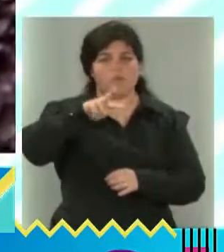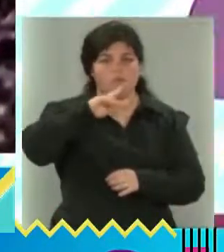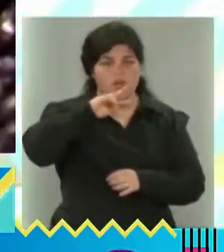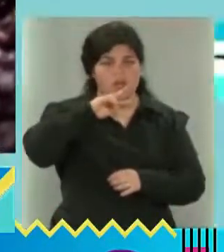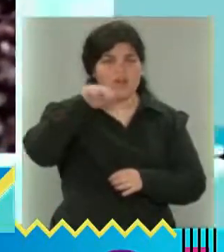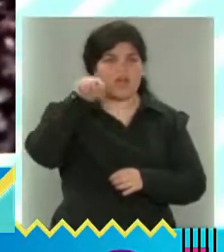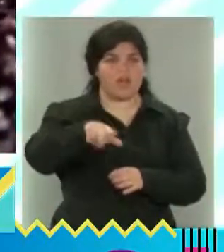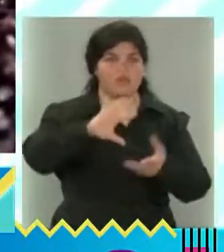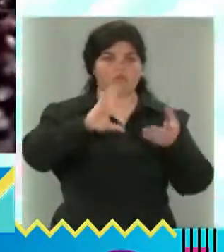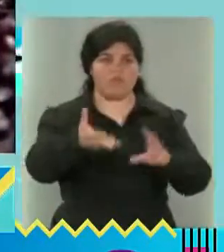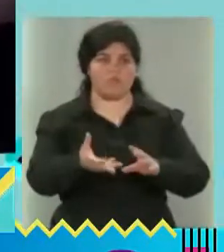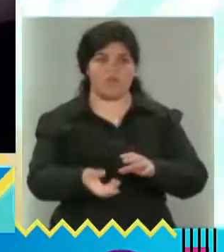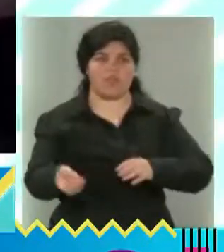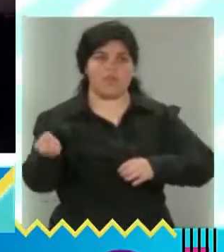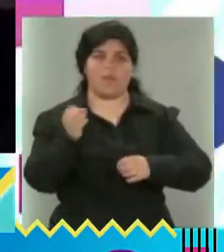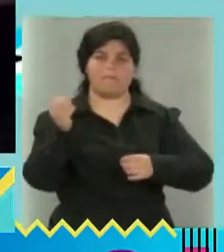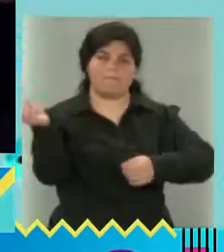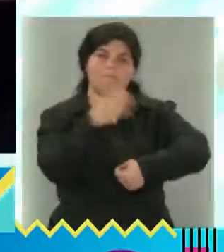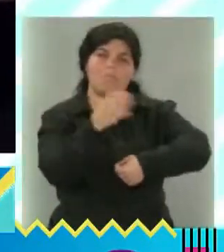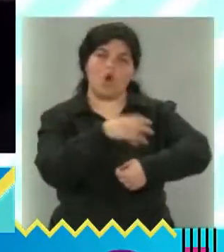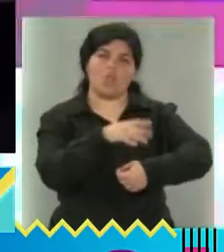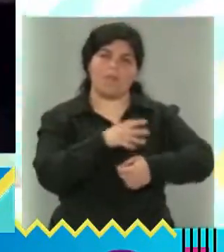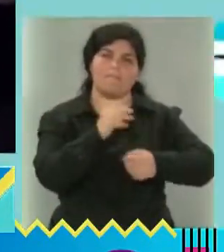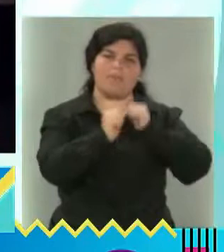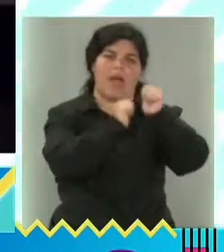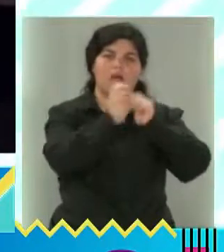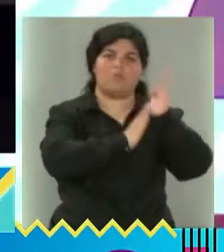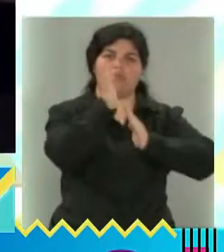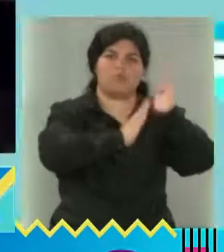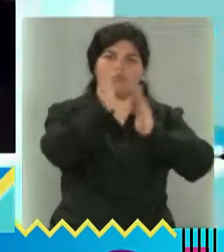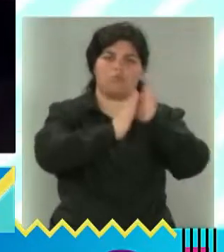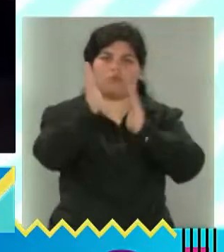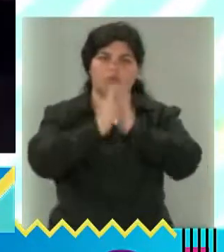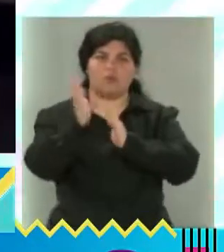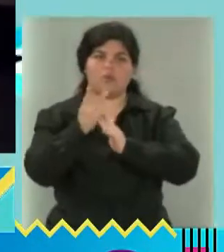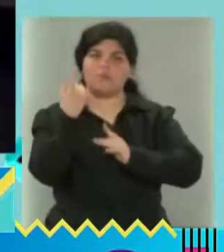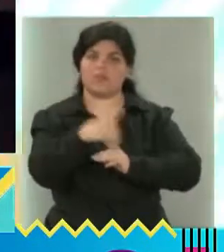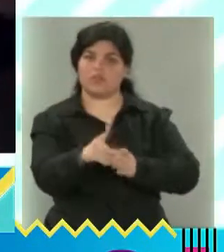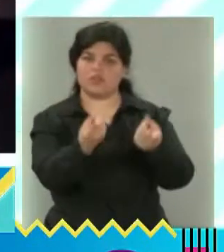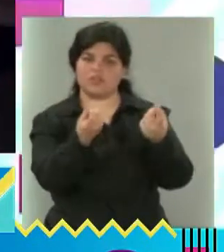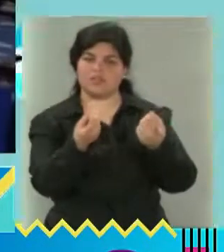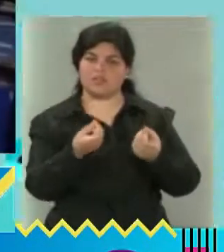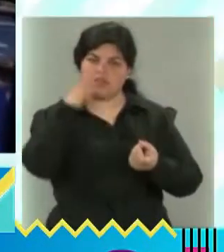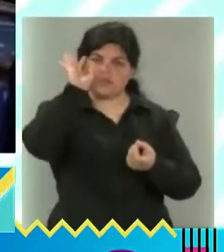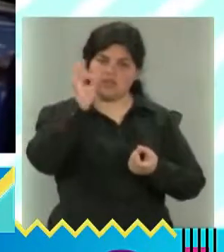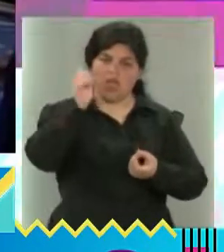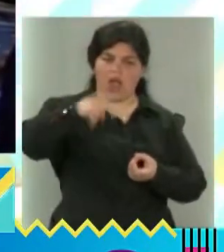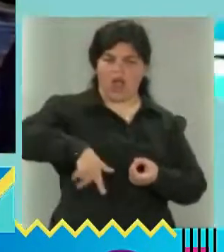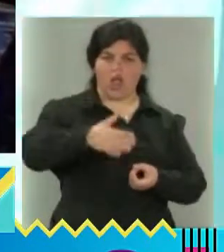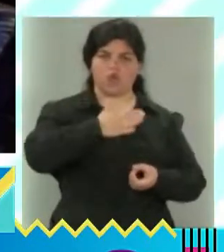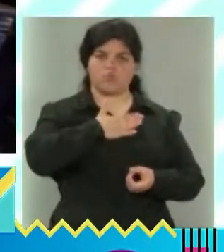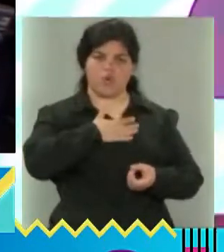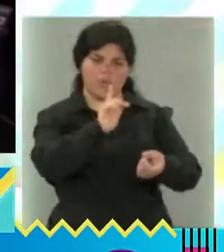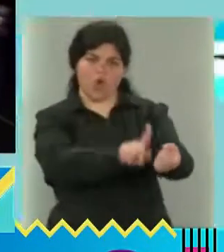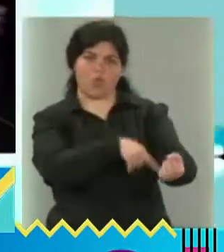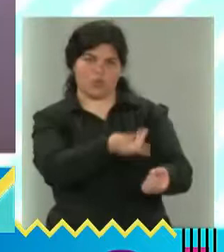poda mecanizada o de no poda, pero bueno, también tenemos que ver en nuestro marco cultural si se adapta, digamos,